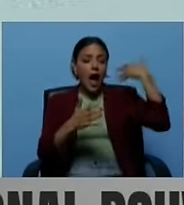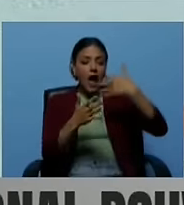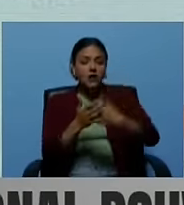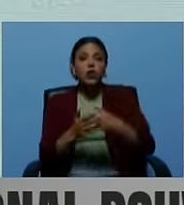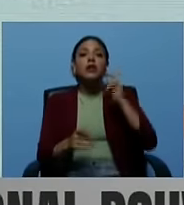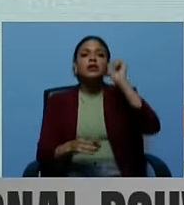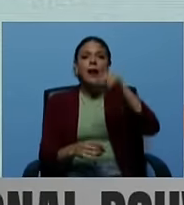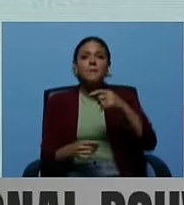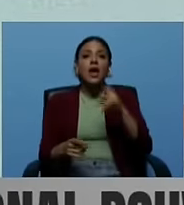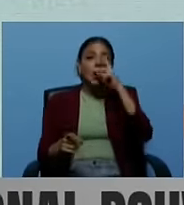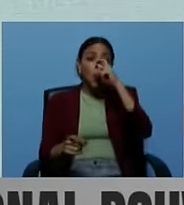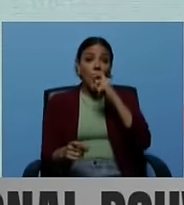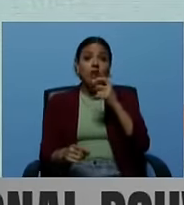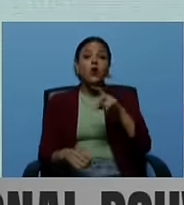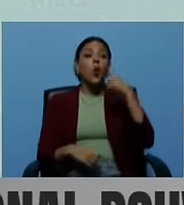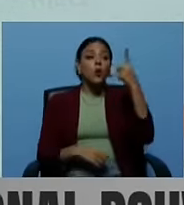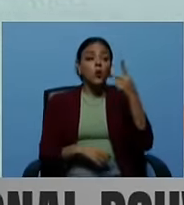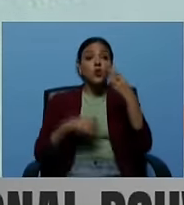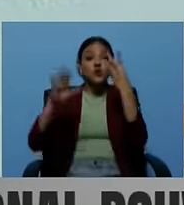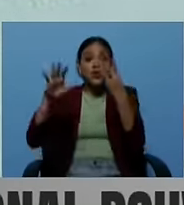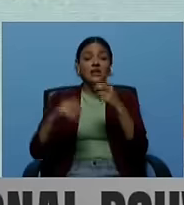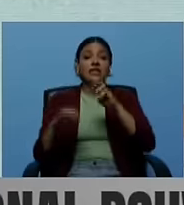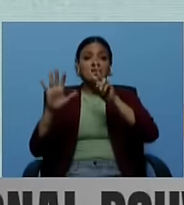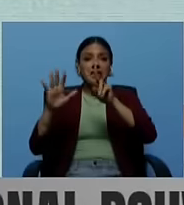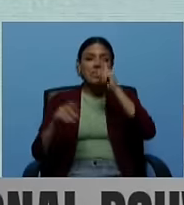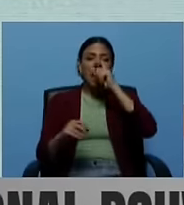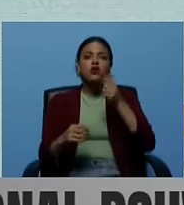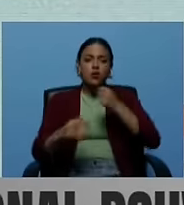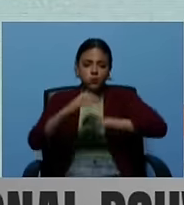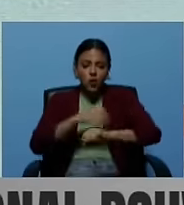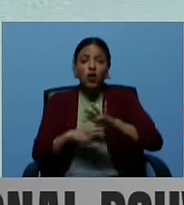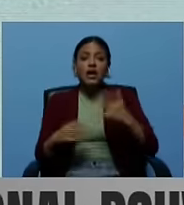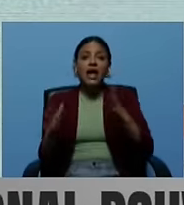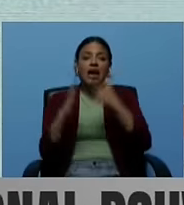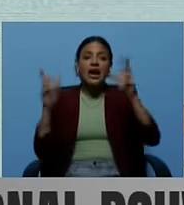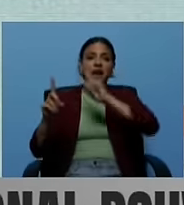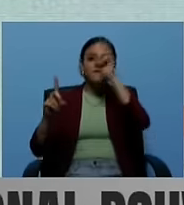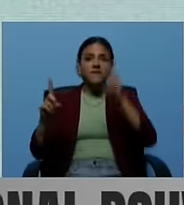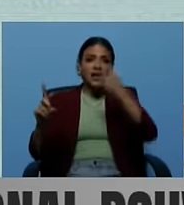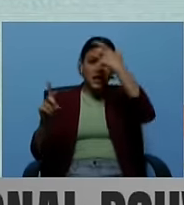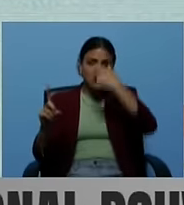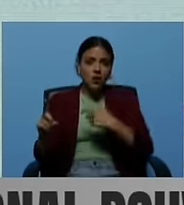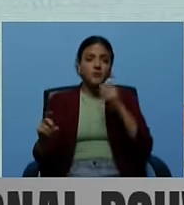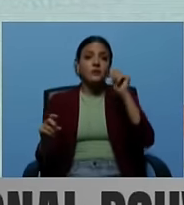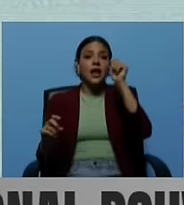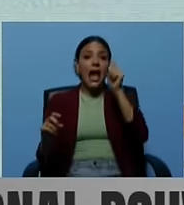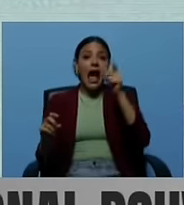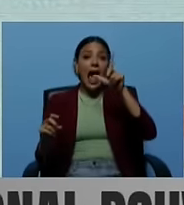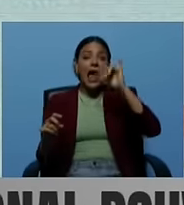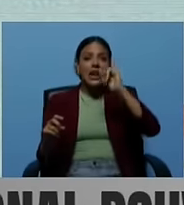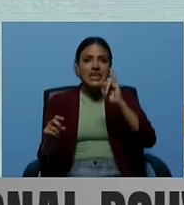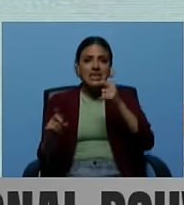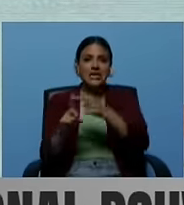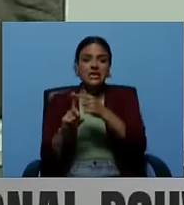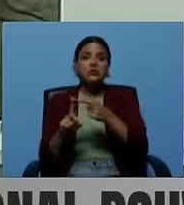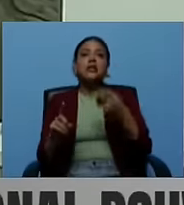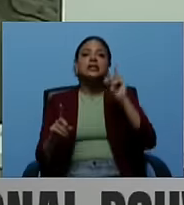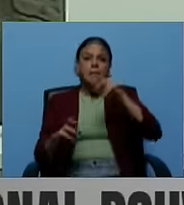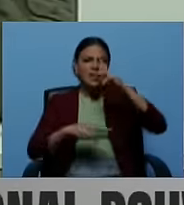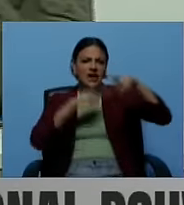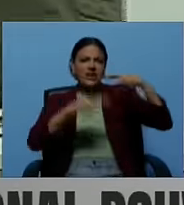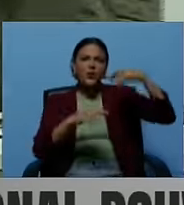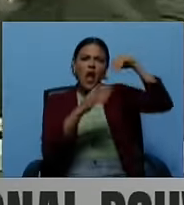cumplen 87 años del nacimiento de un gran venezolano, Alí Rodríguez Araque, un